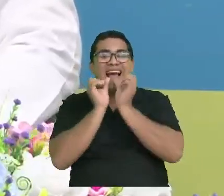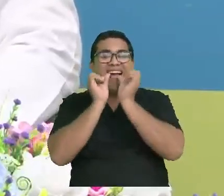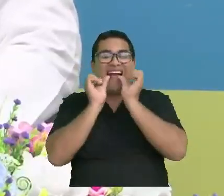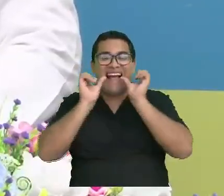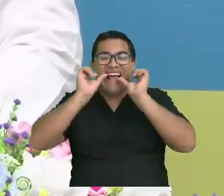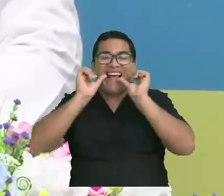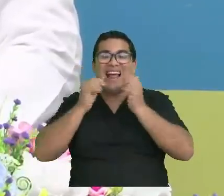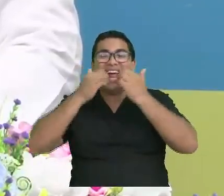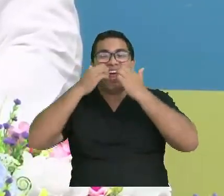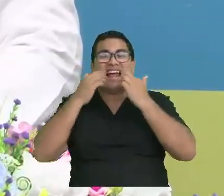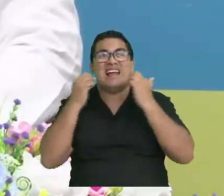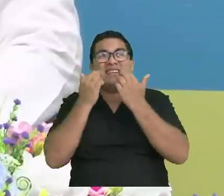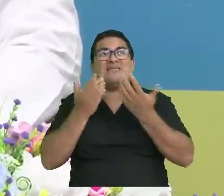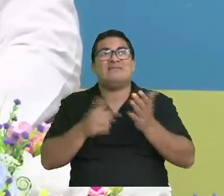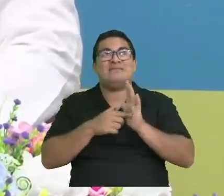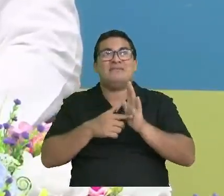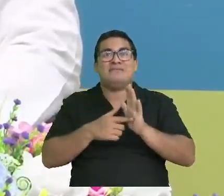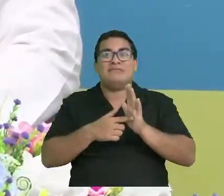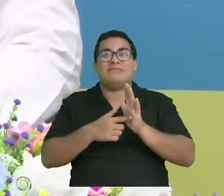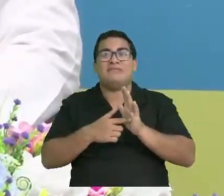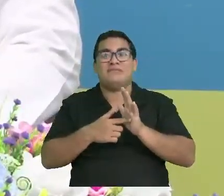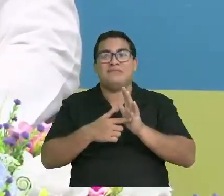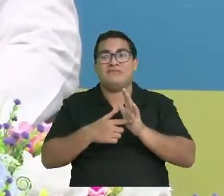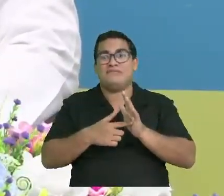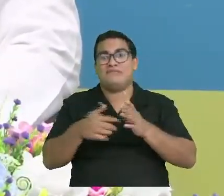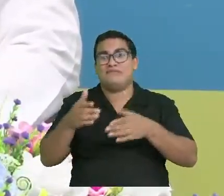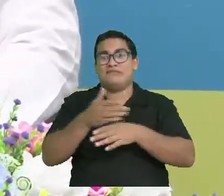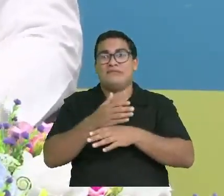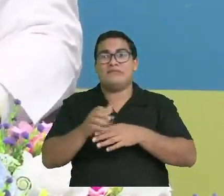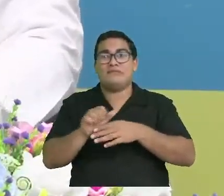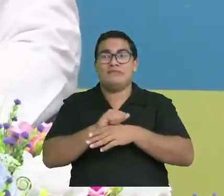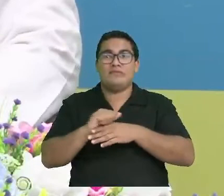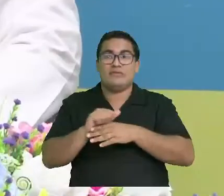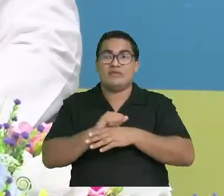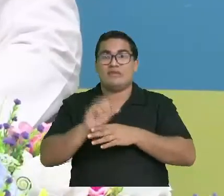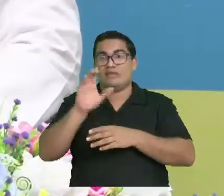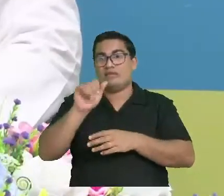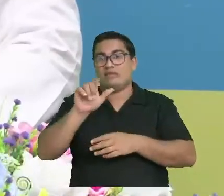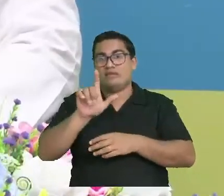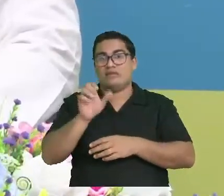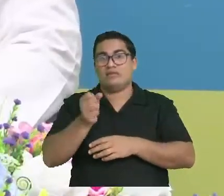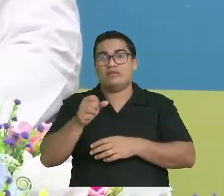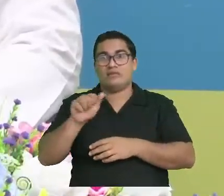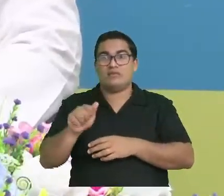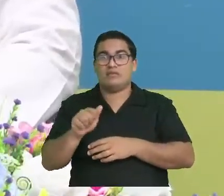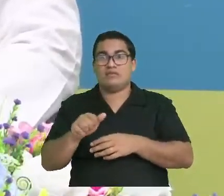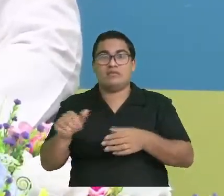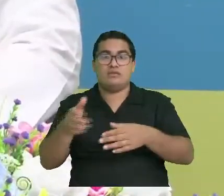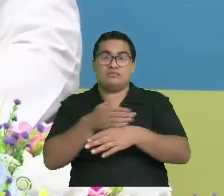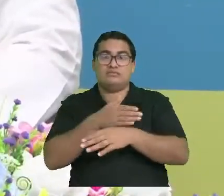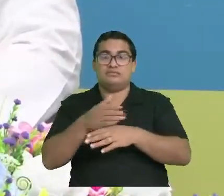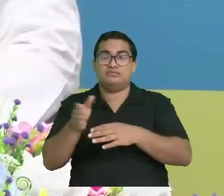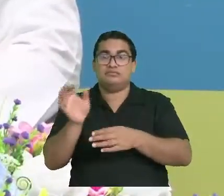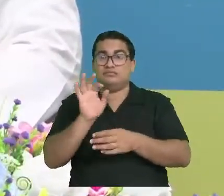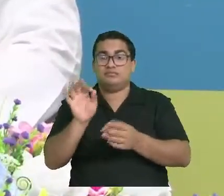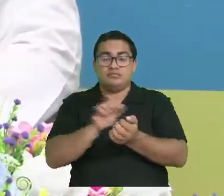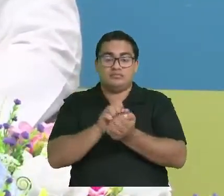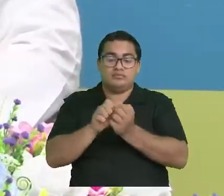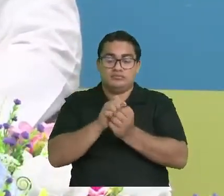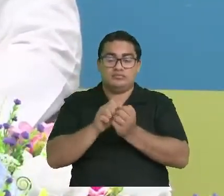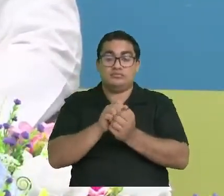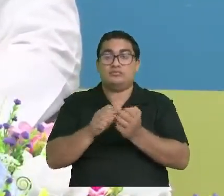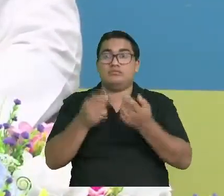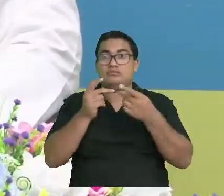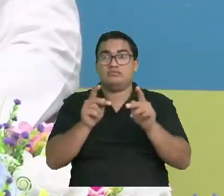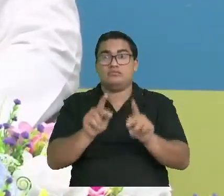de los dientes o rehabilitación con calza incluso, dependiendo del grado de desgaste. Sin embargo,